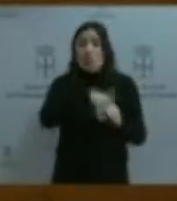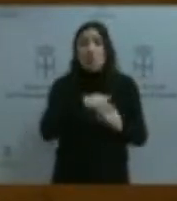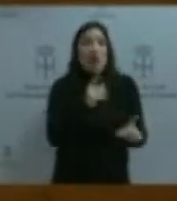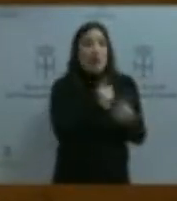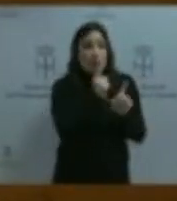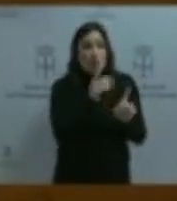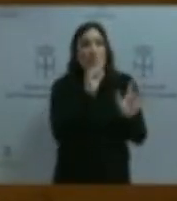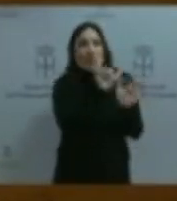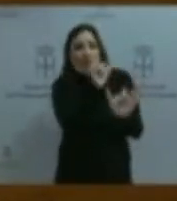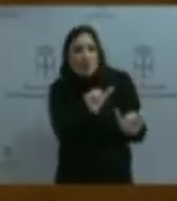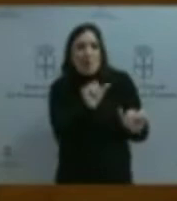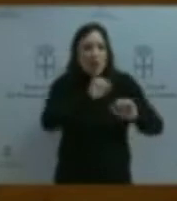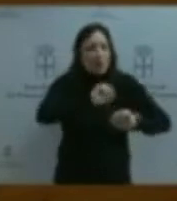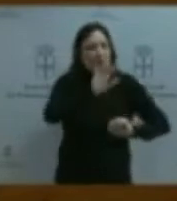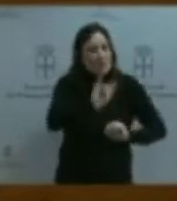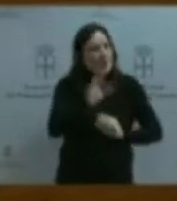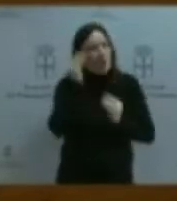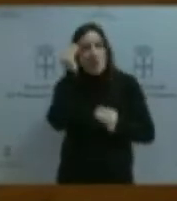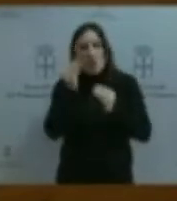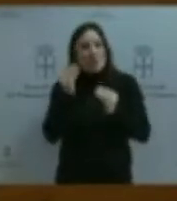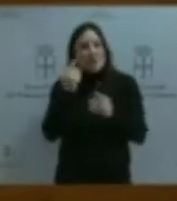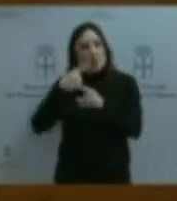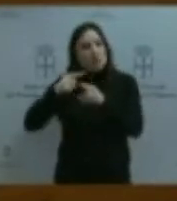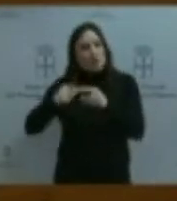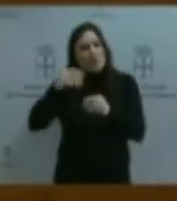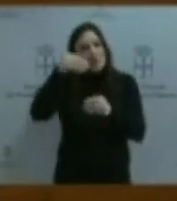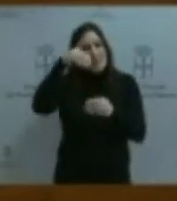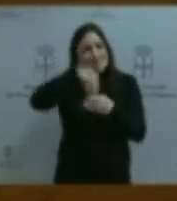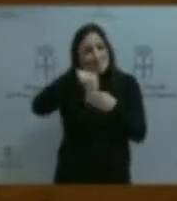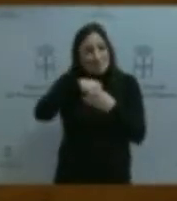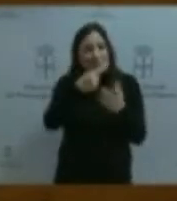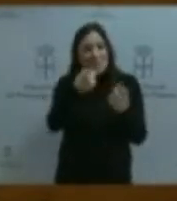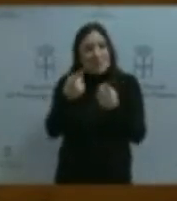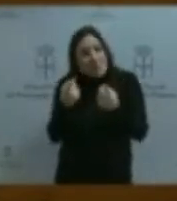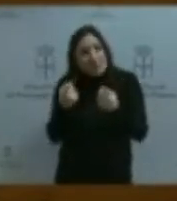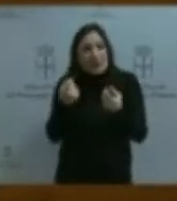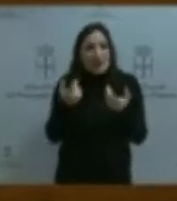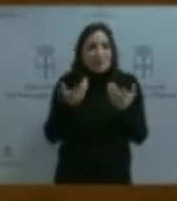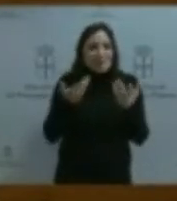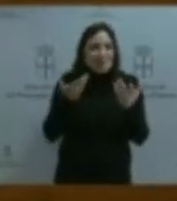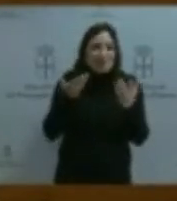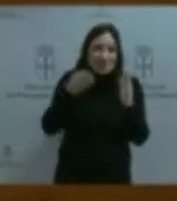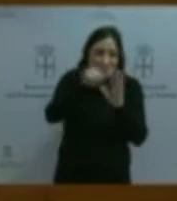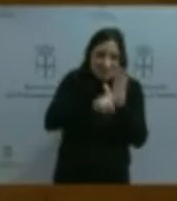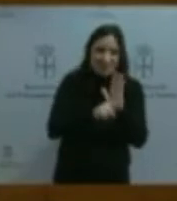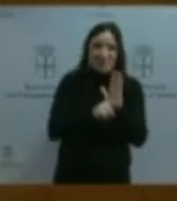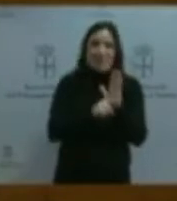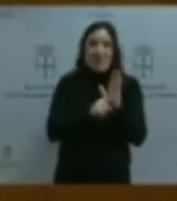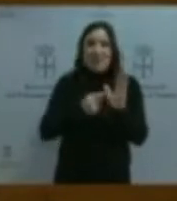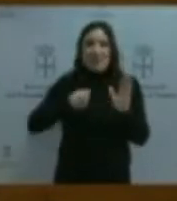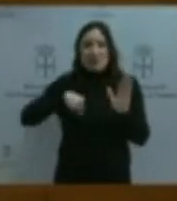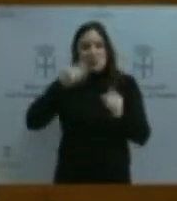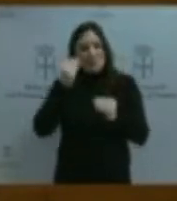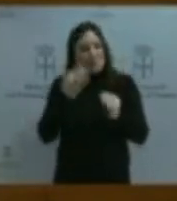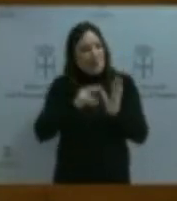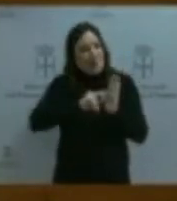serie de cuestiones que no han sido pues retratadas dentro de la propuesta como desde nuestro grupo parlamentario consideramos que tienen que